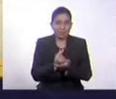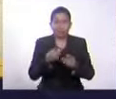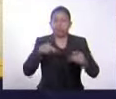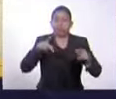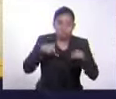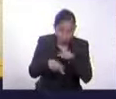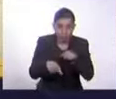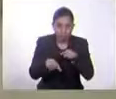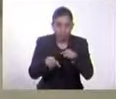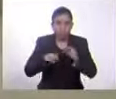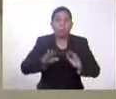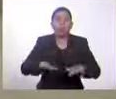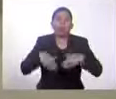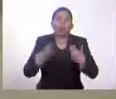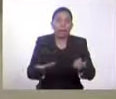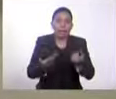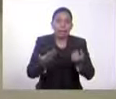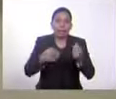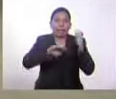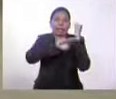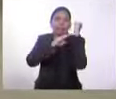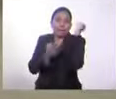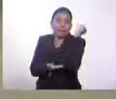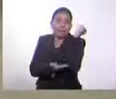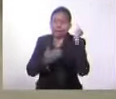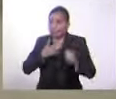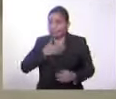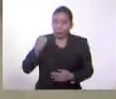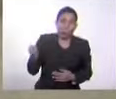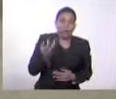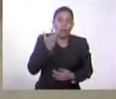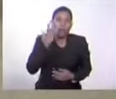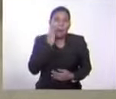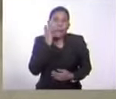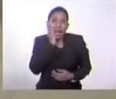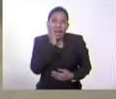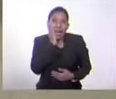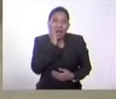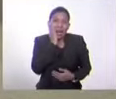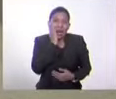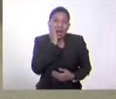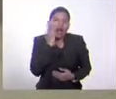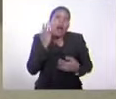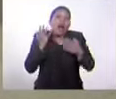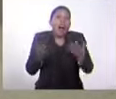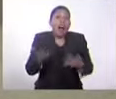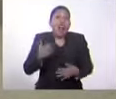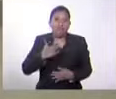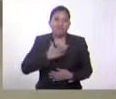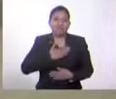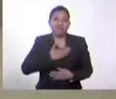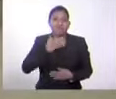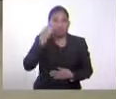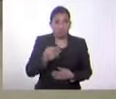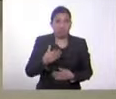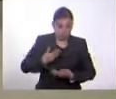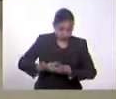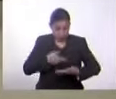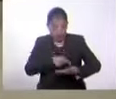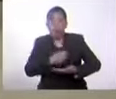Entonces, como ya es madre de familia, en este caso, Carmen tiene que alimentar a su